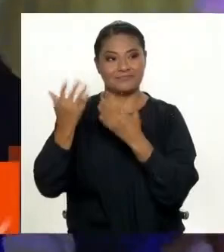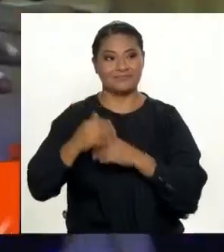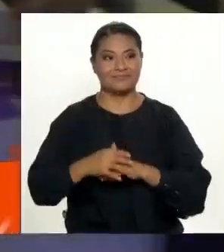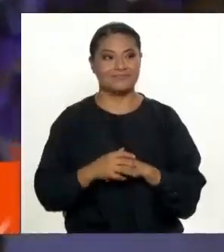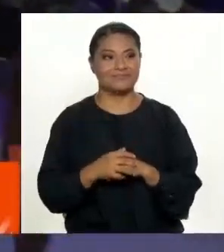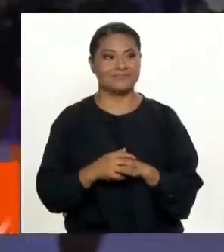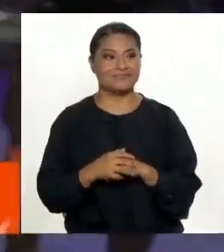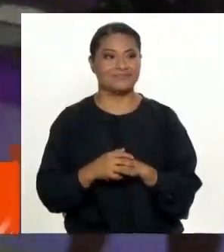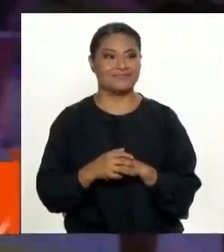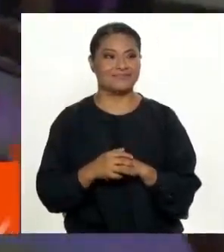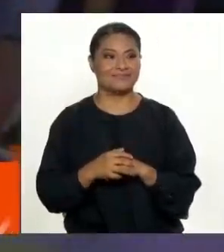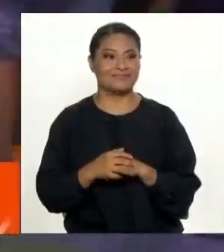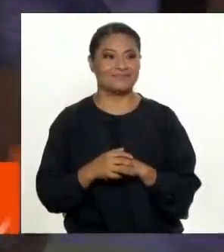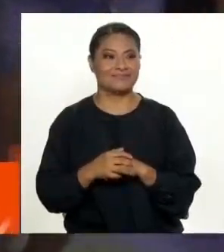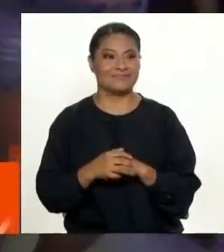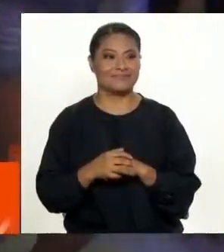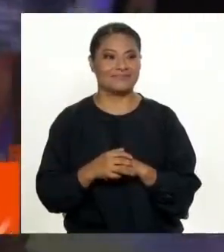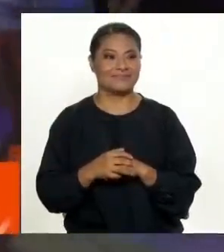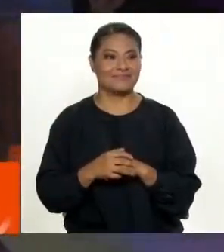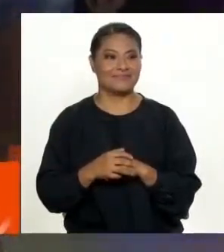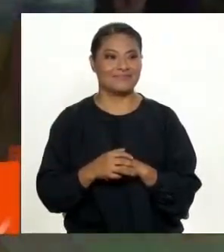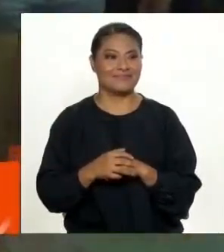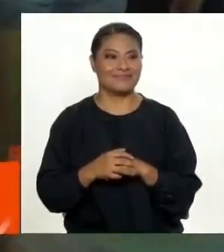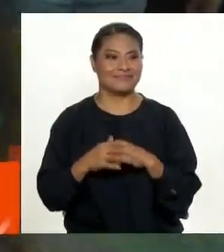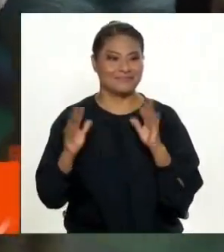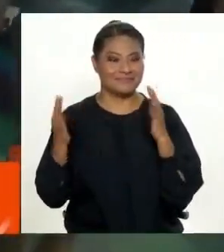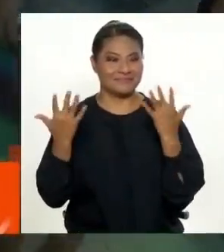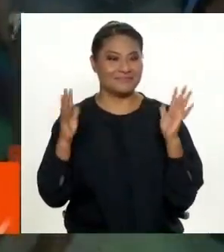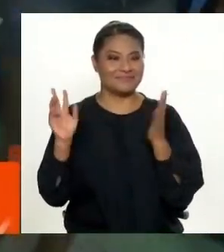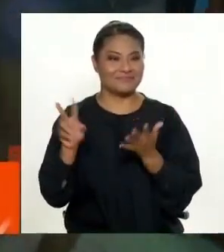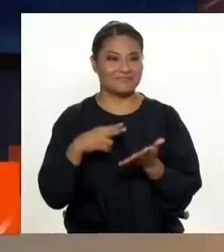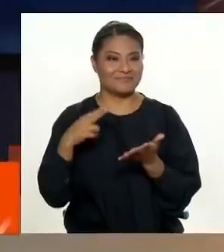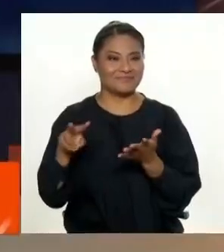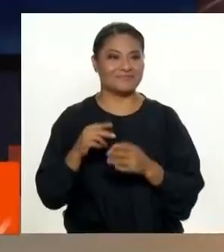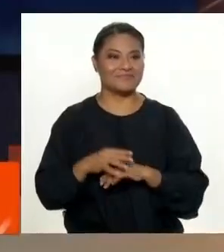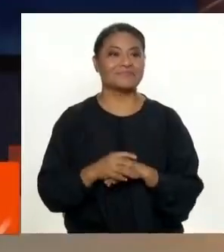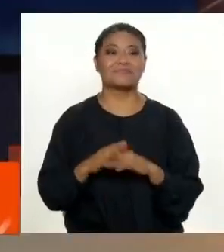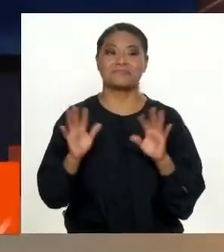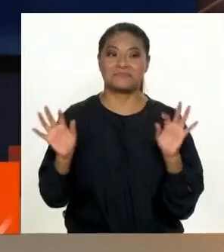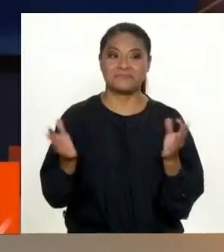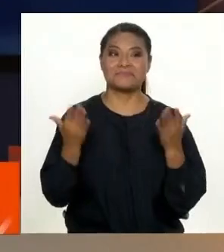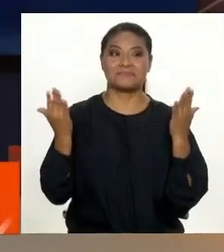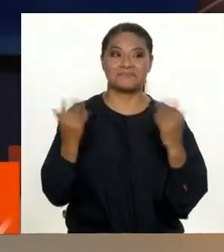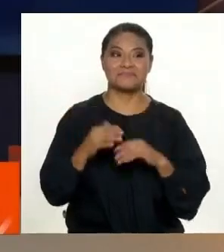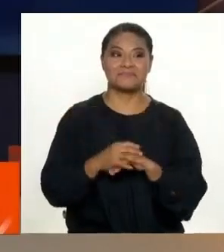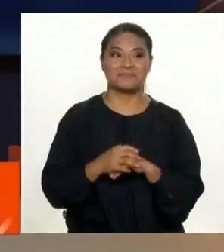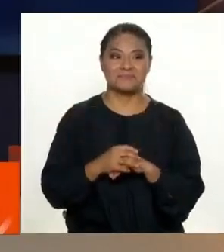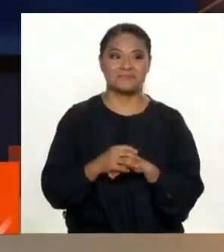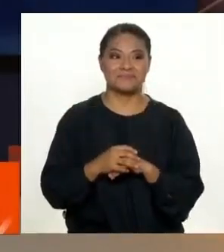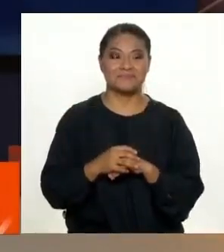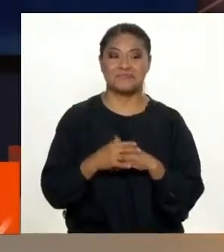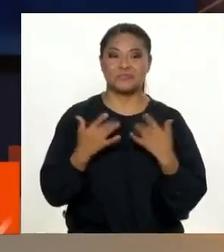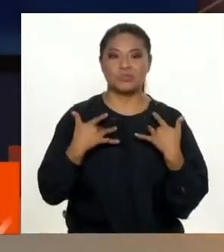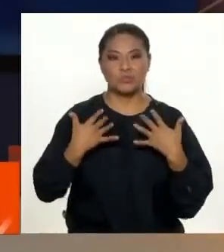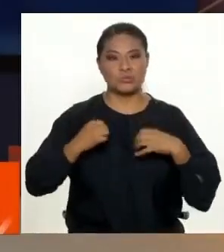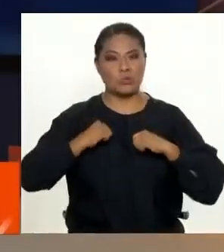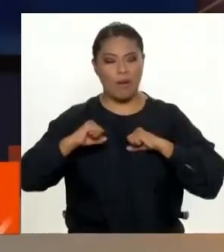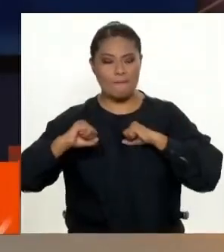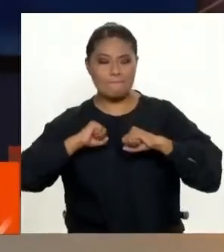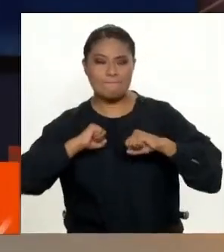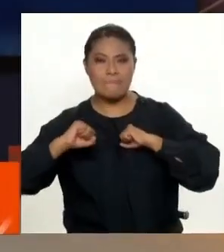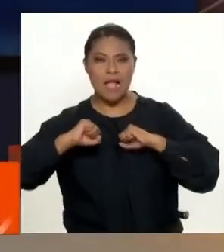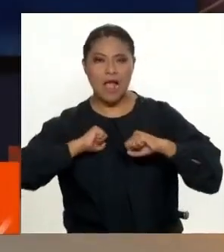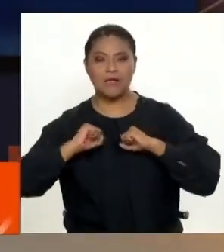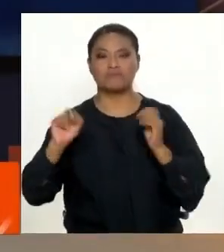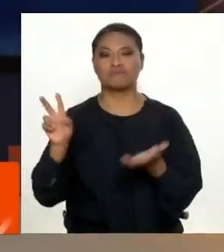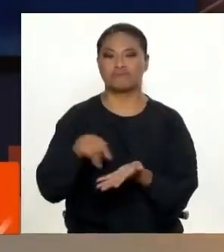Muy bien, qué alegre. Claro, hay que quemarle esas calorías, ese ajicito de cocona